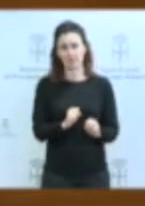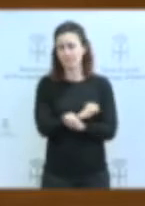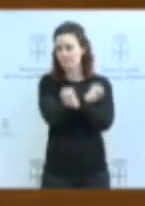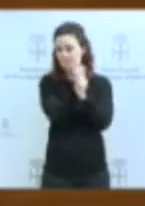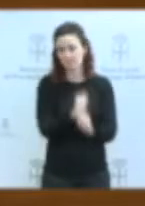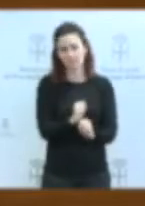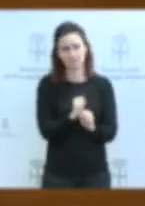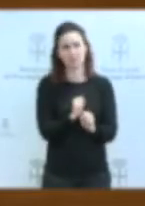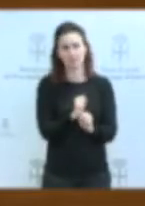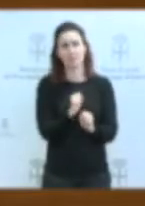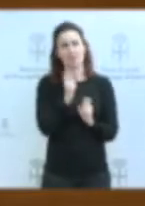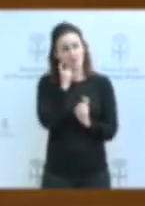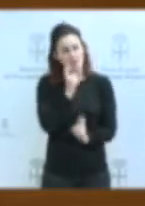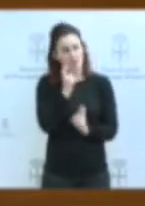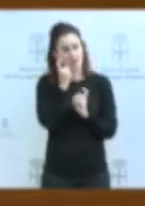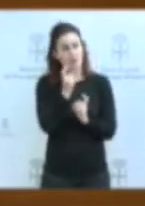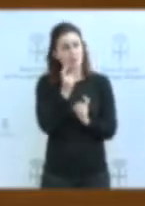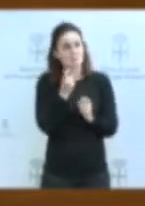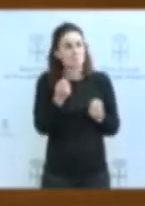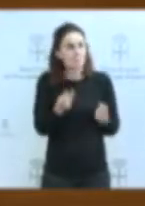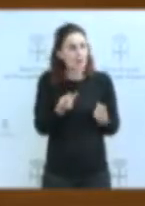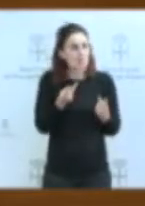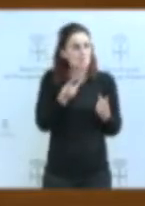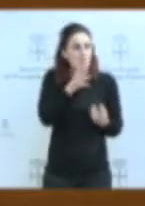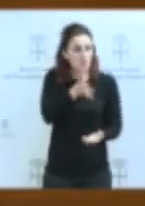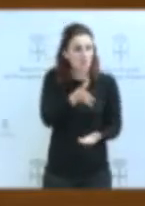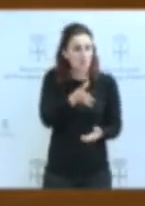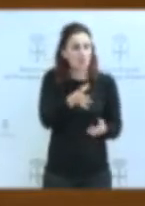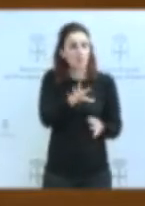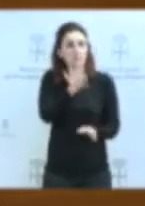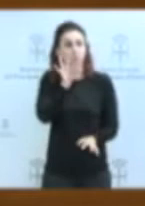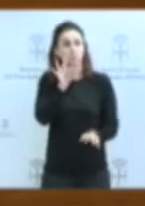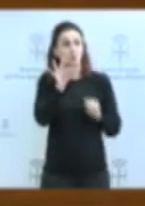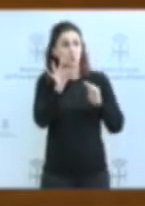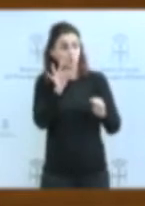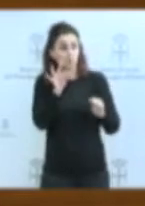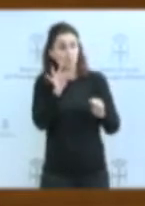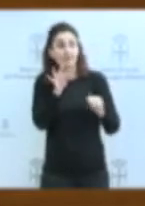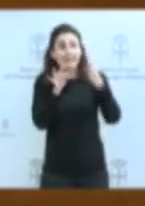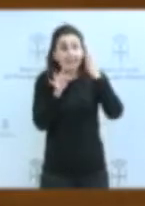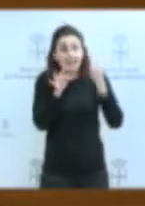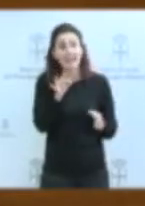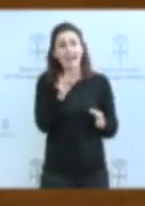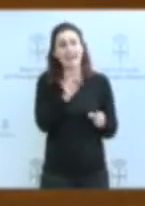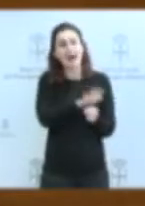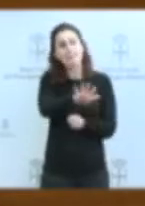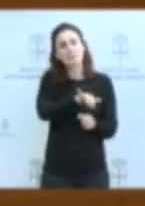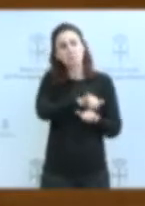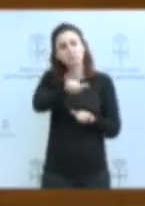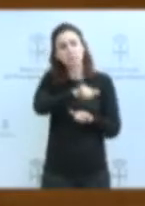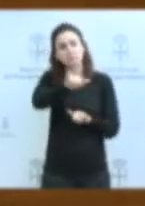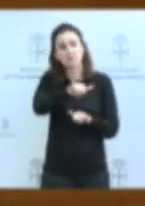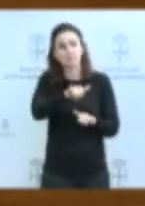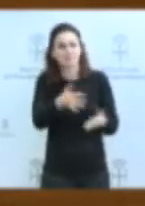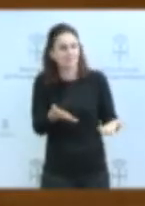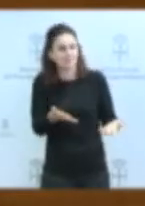qué toman determinadas decisiones y a qué interés responde su política en materia de conectividad aérea turística.